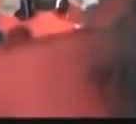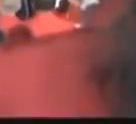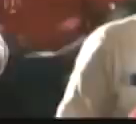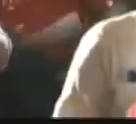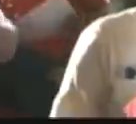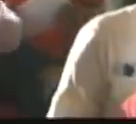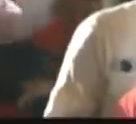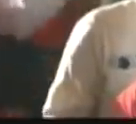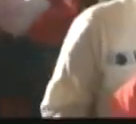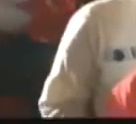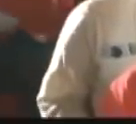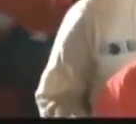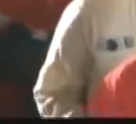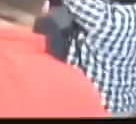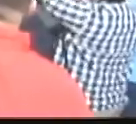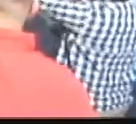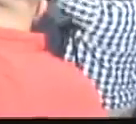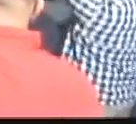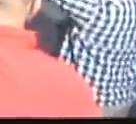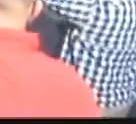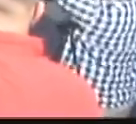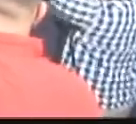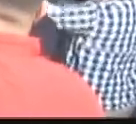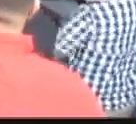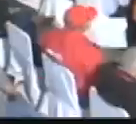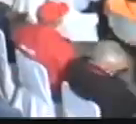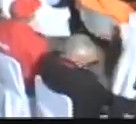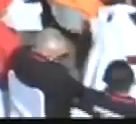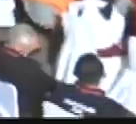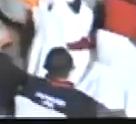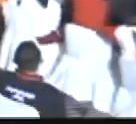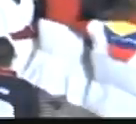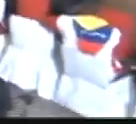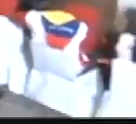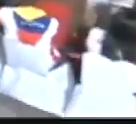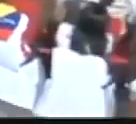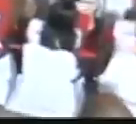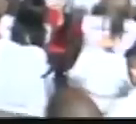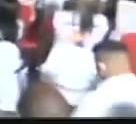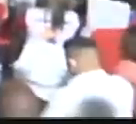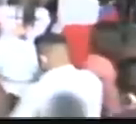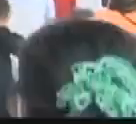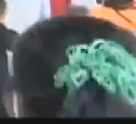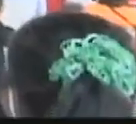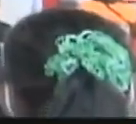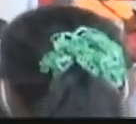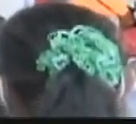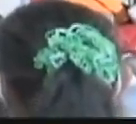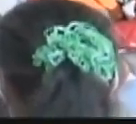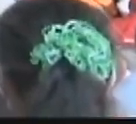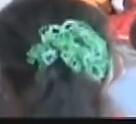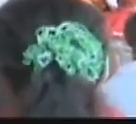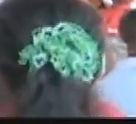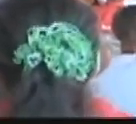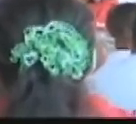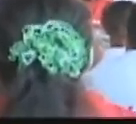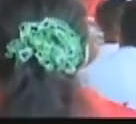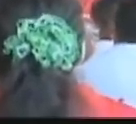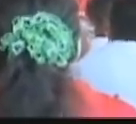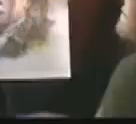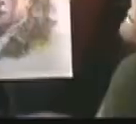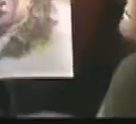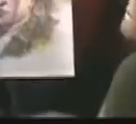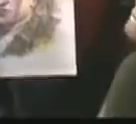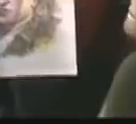Estoy seguro que esas batallas del año 2021 nos llevarán a la victoria de nuestra patria, a la victoria de